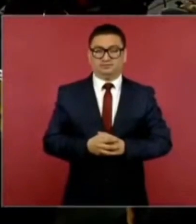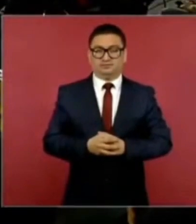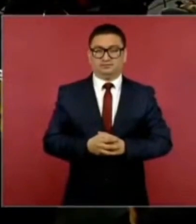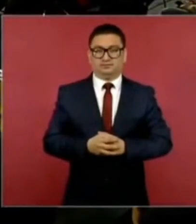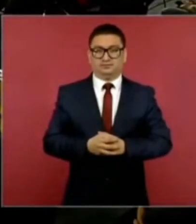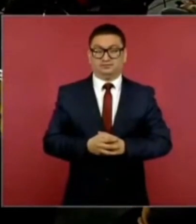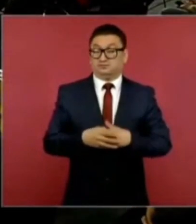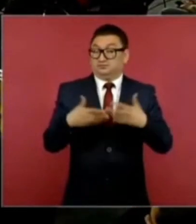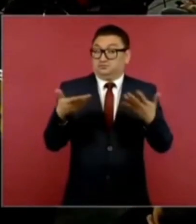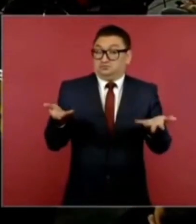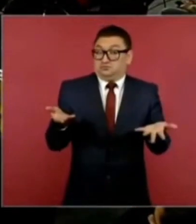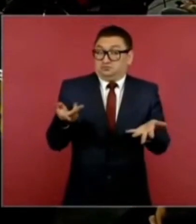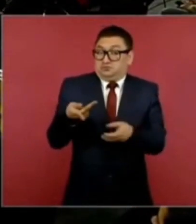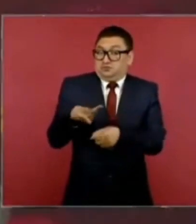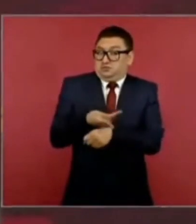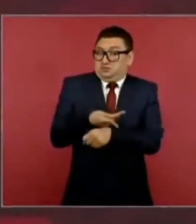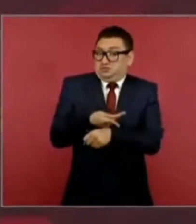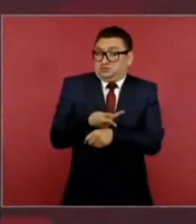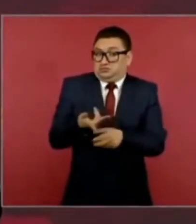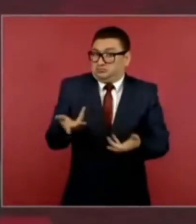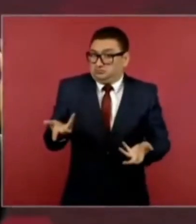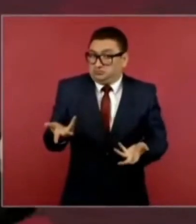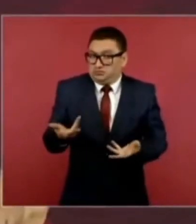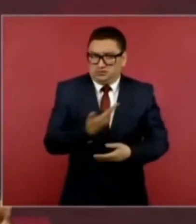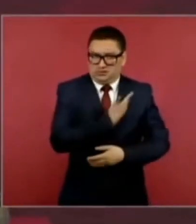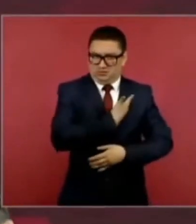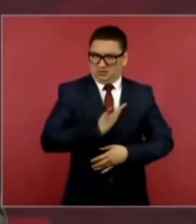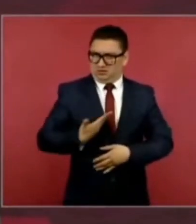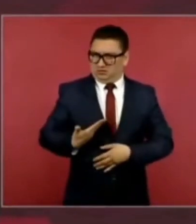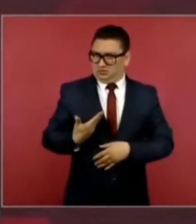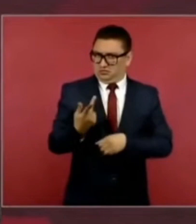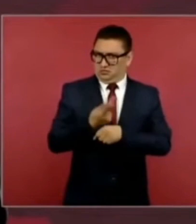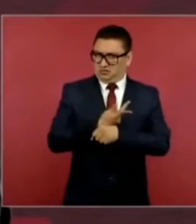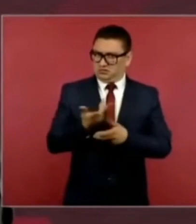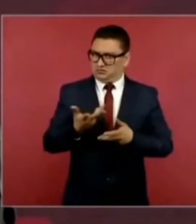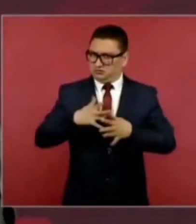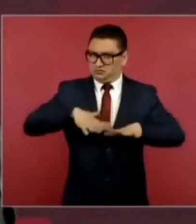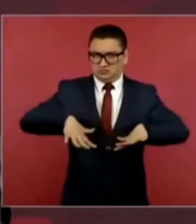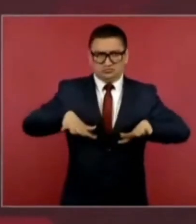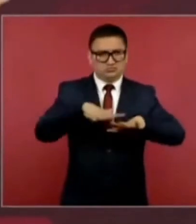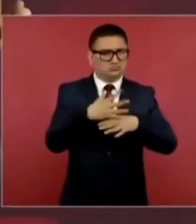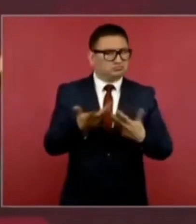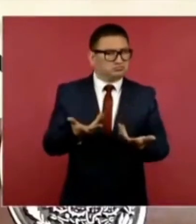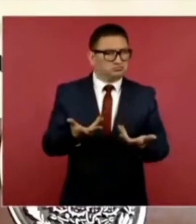¿Y qué ha pasado en la presidencia?